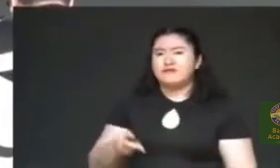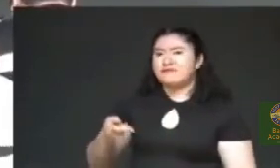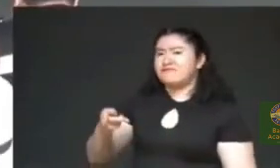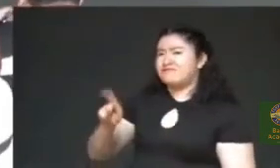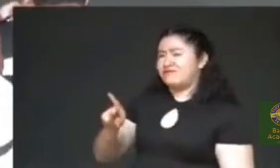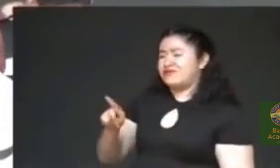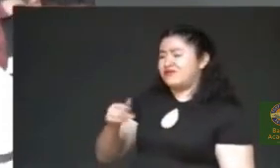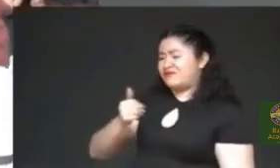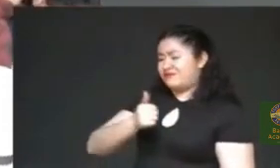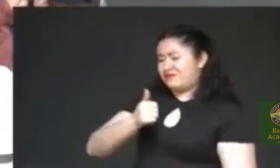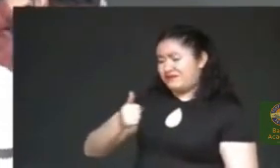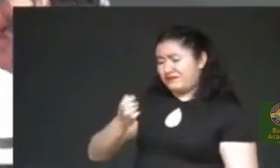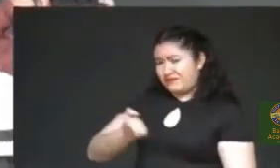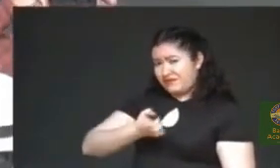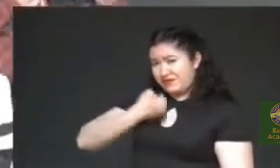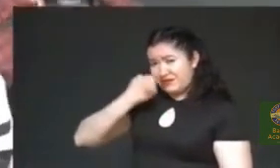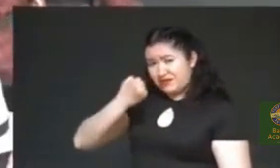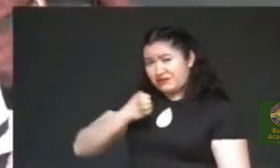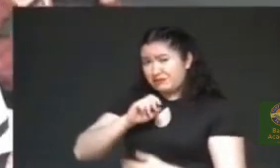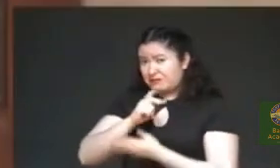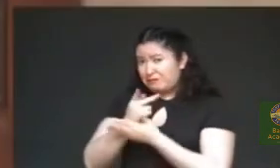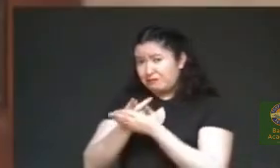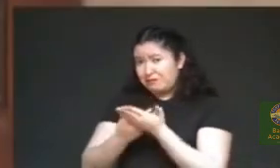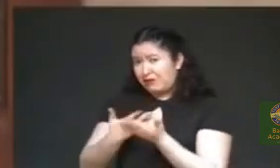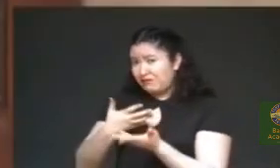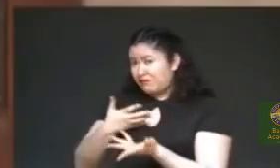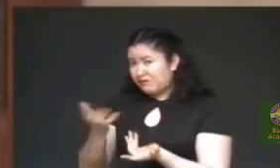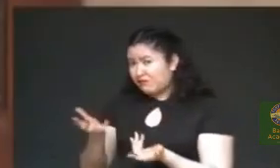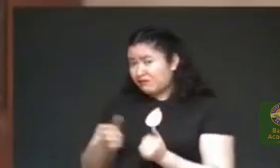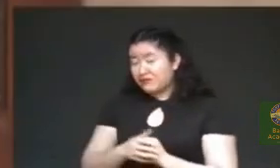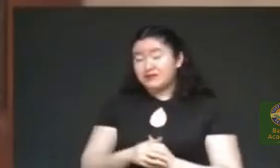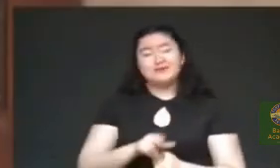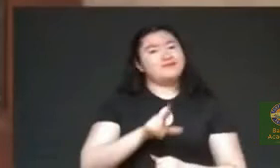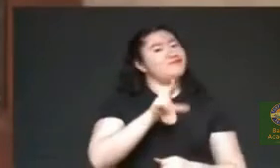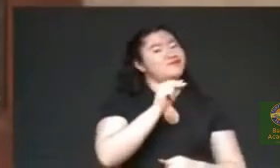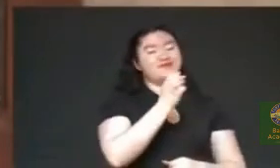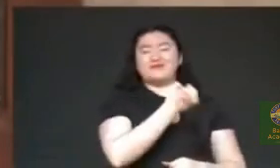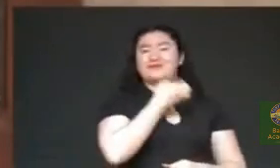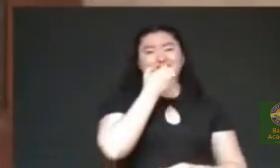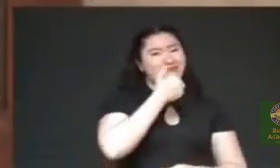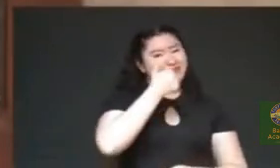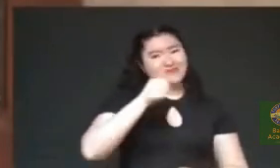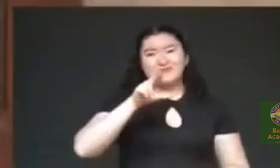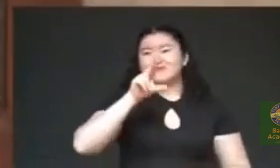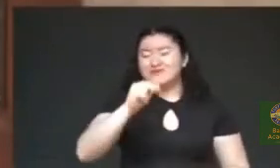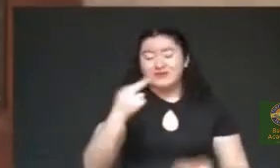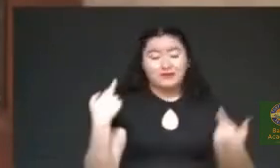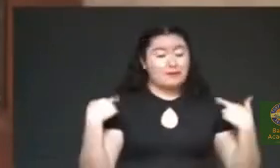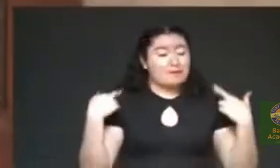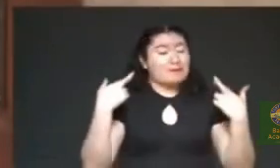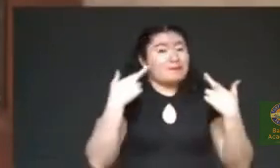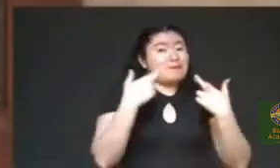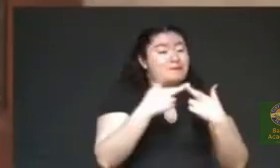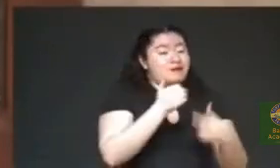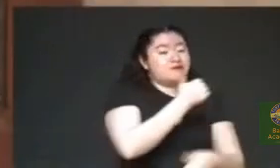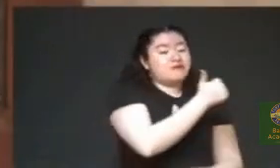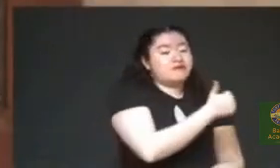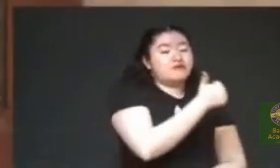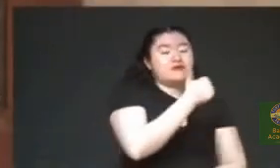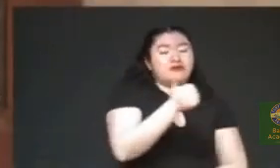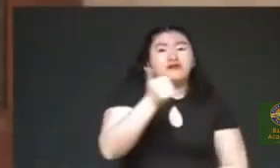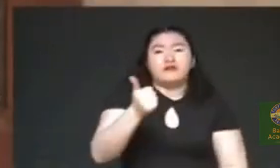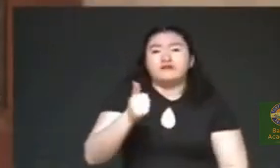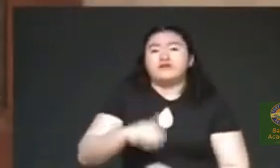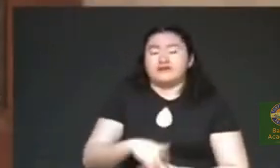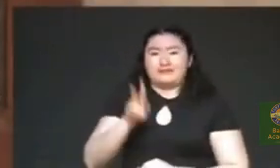estrategia. Pienso, ¿cómo hacerlo? Ni siquiera uniforme? cada escuela, cada maestro. Es que, a ver, es muy difícil generalizar cuando